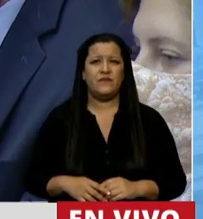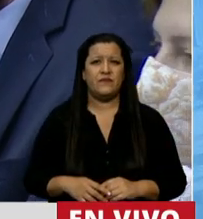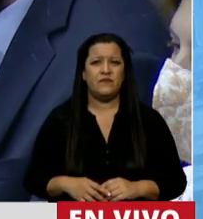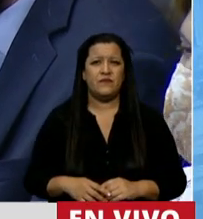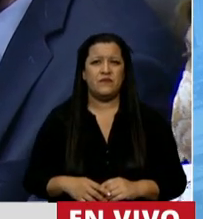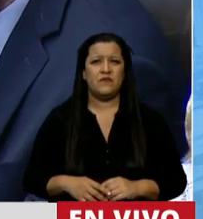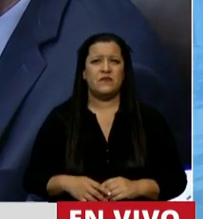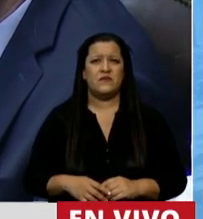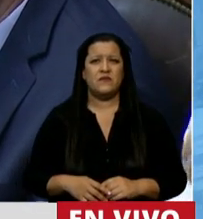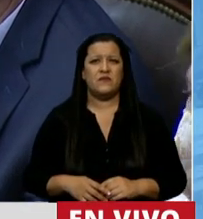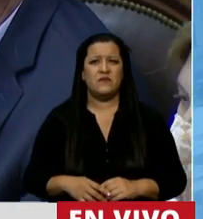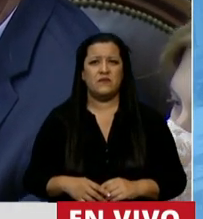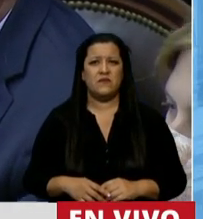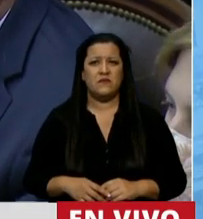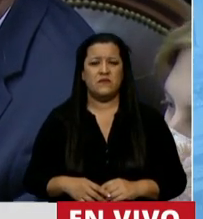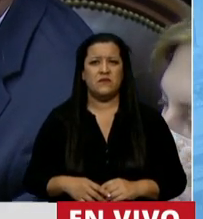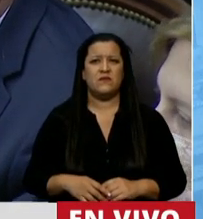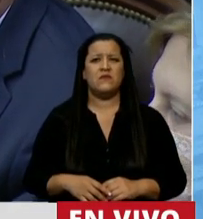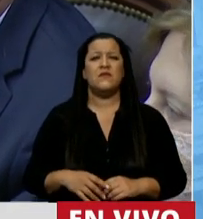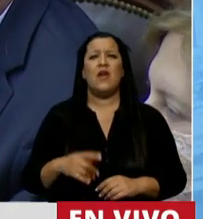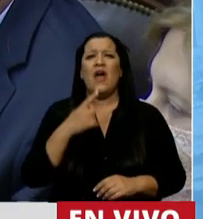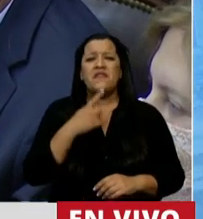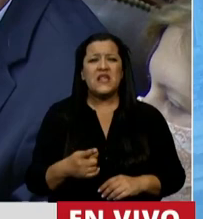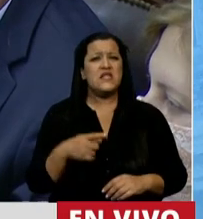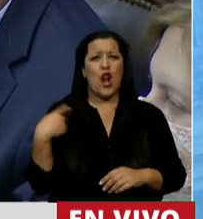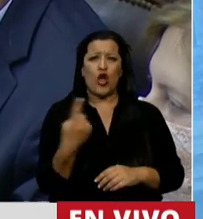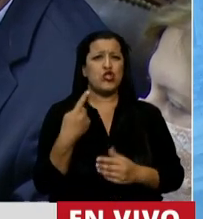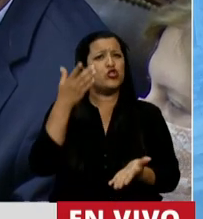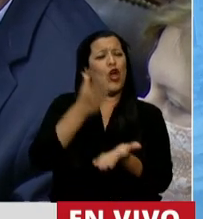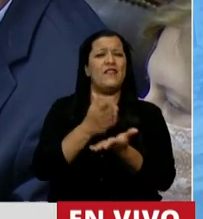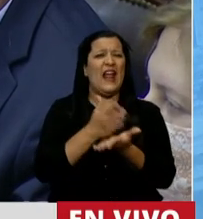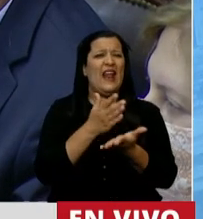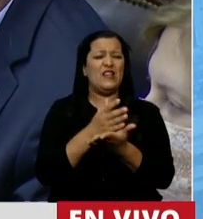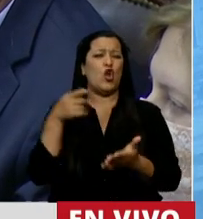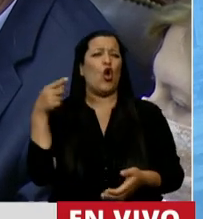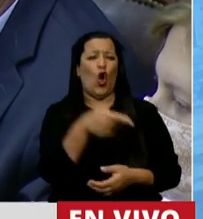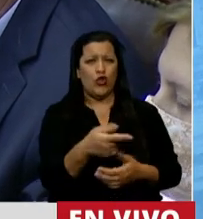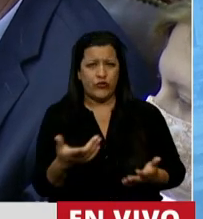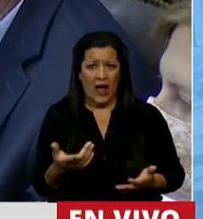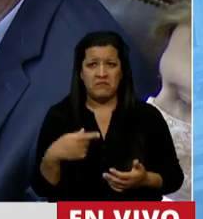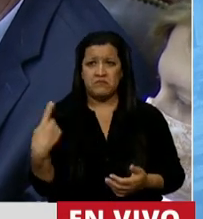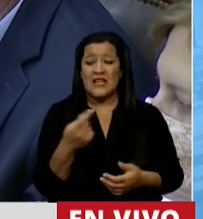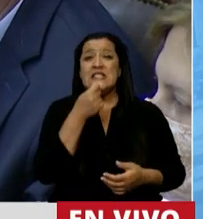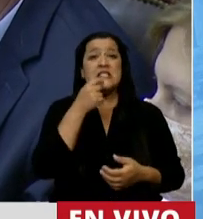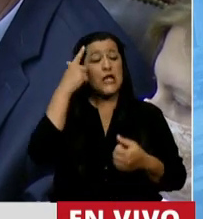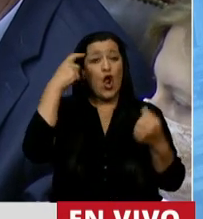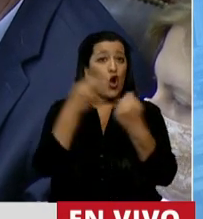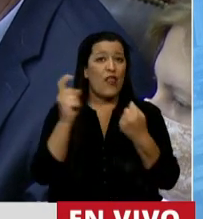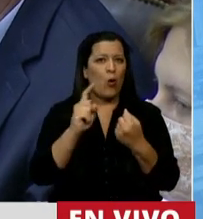Lo segundo, presidente, nos tildaron de antiderechos a todos los que no compartimos esta